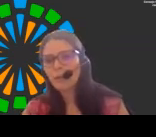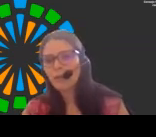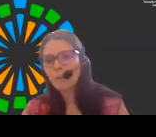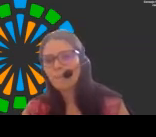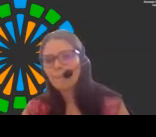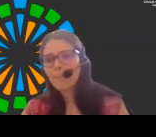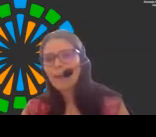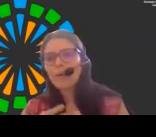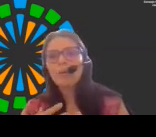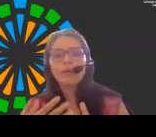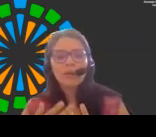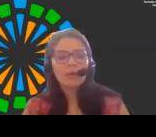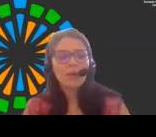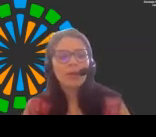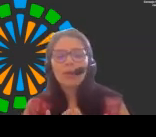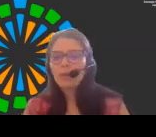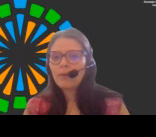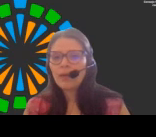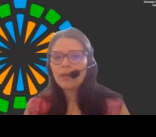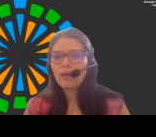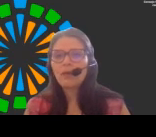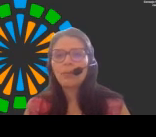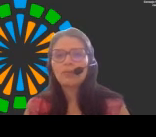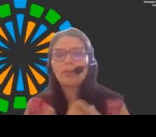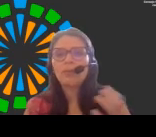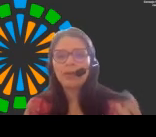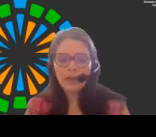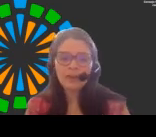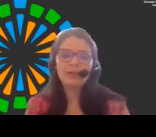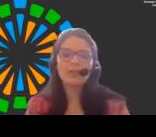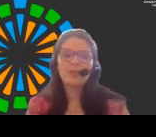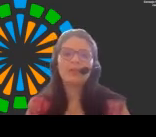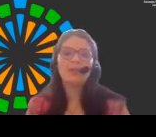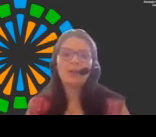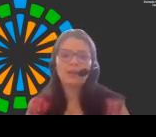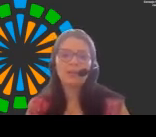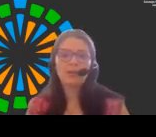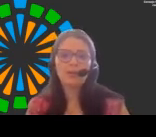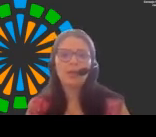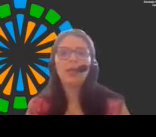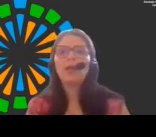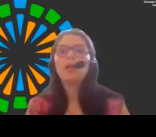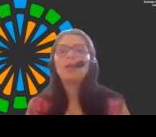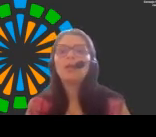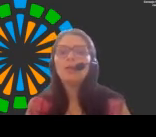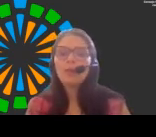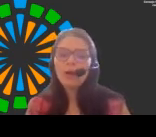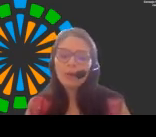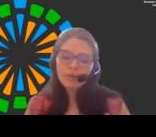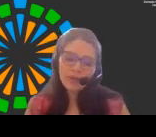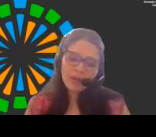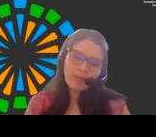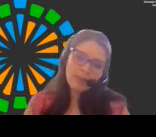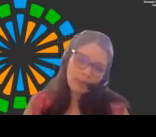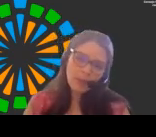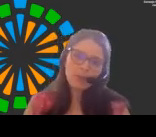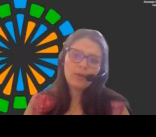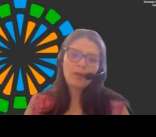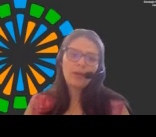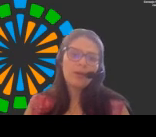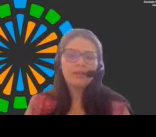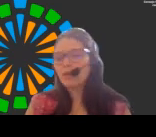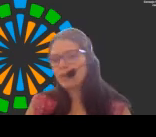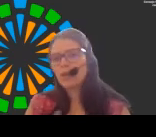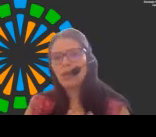puede decir cómo cómo interactuar Y cómo hablar y cómo solventar las necesidades que tengas a persona y nunca juzgarte